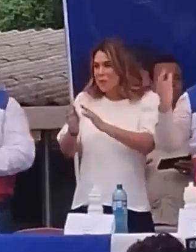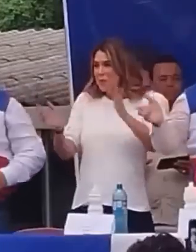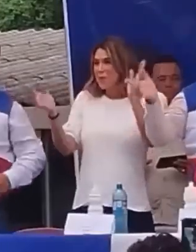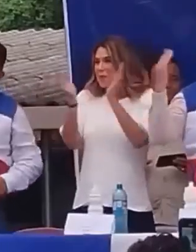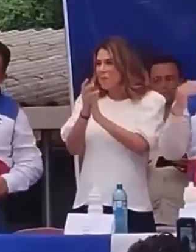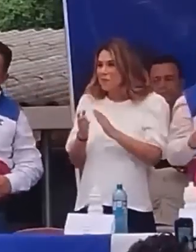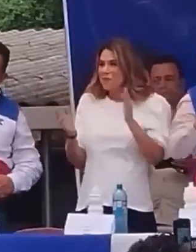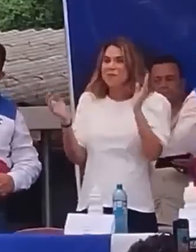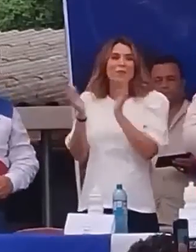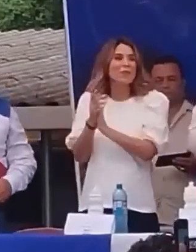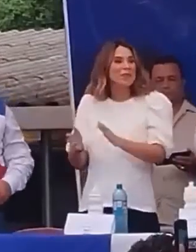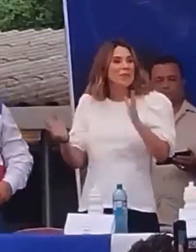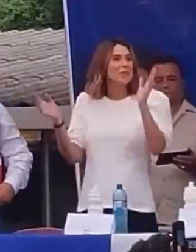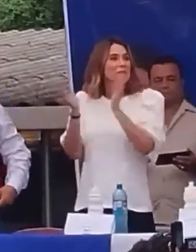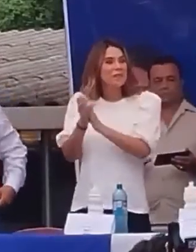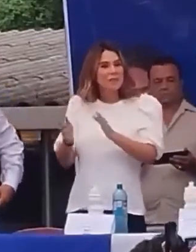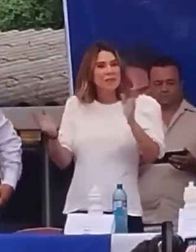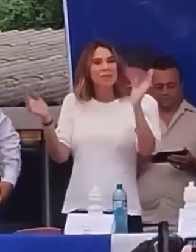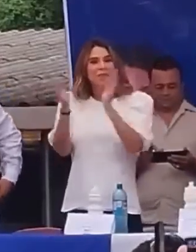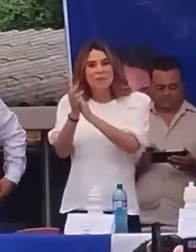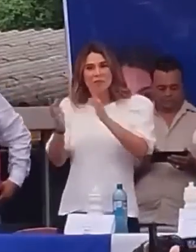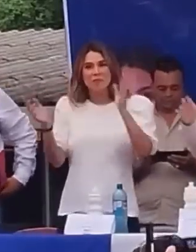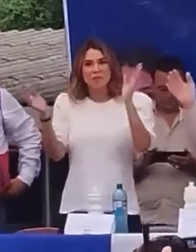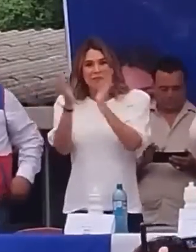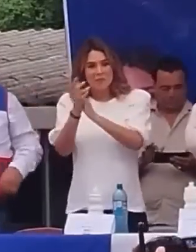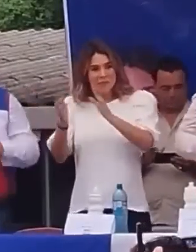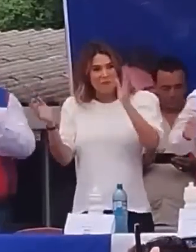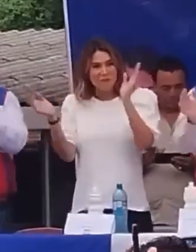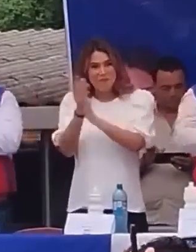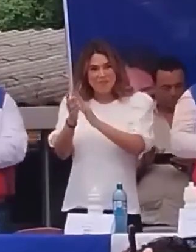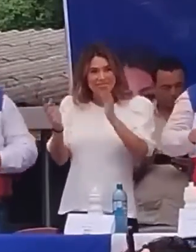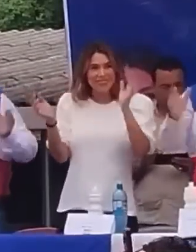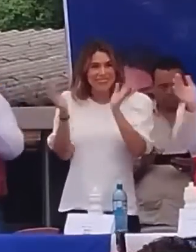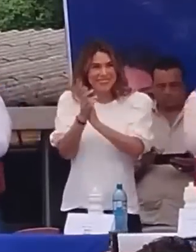la patria? A bailar, hombre.